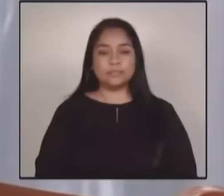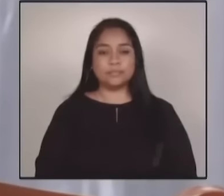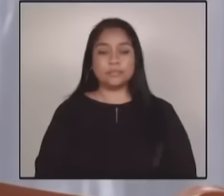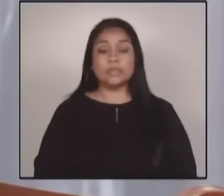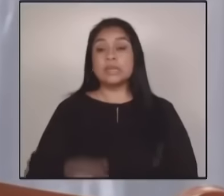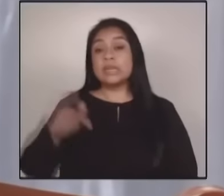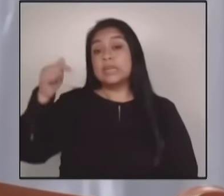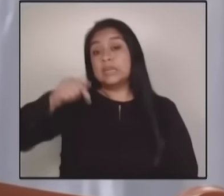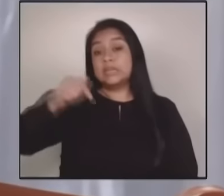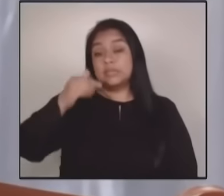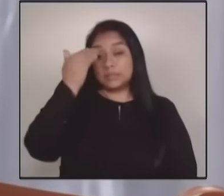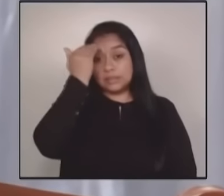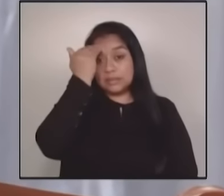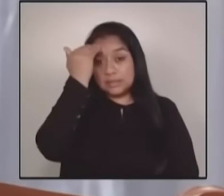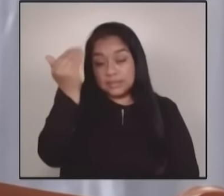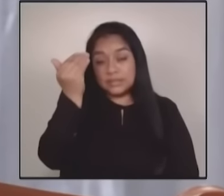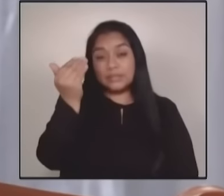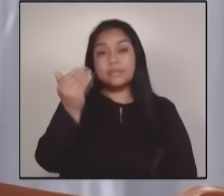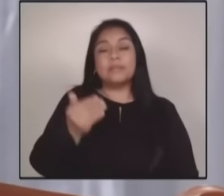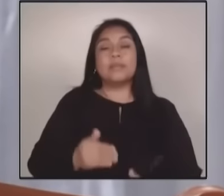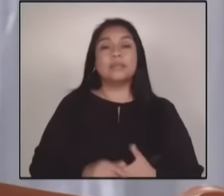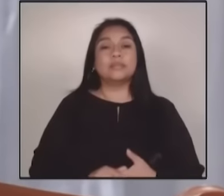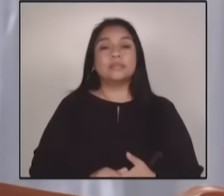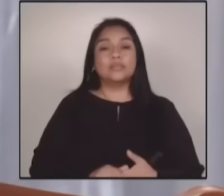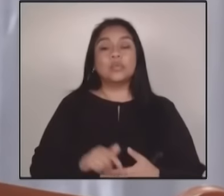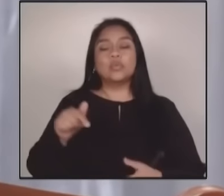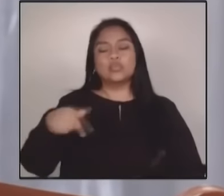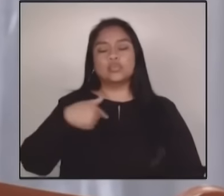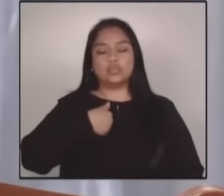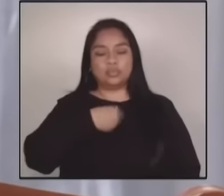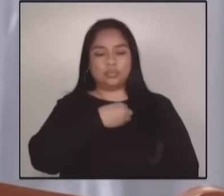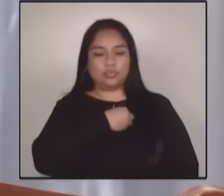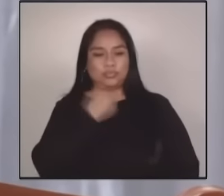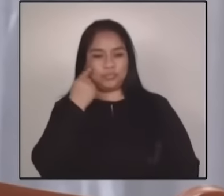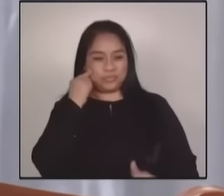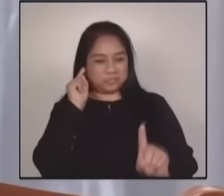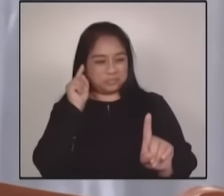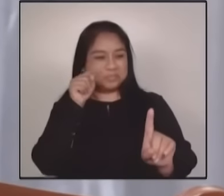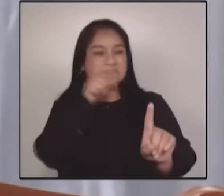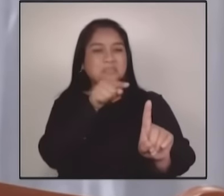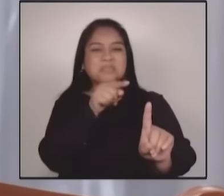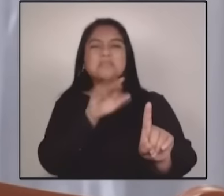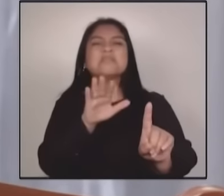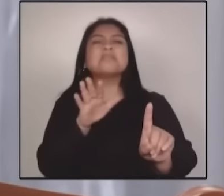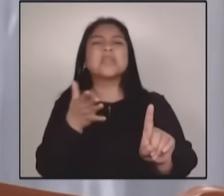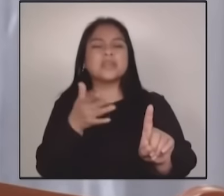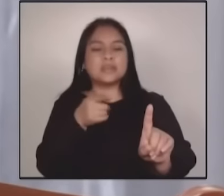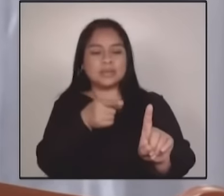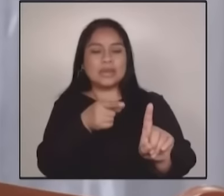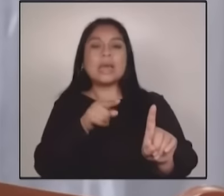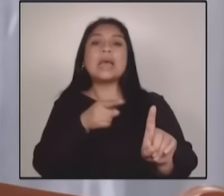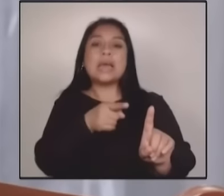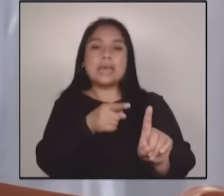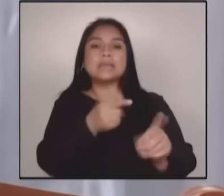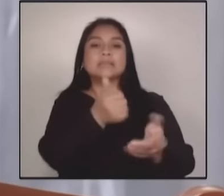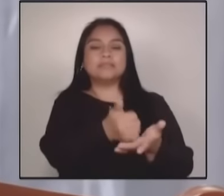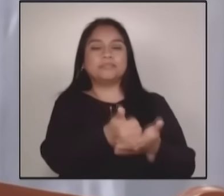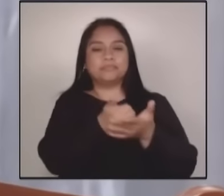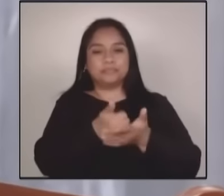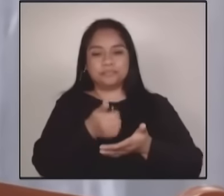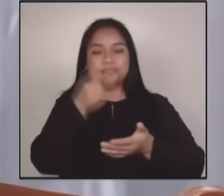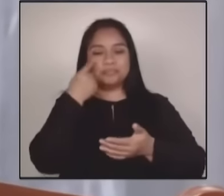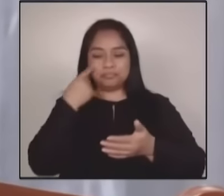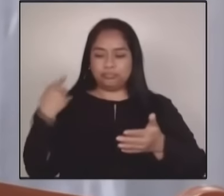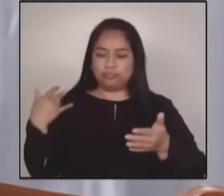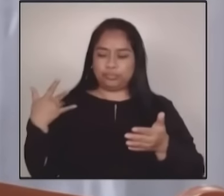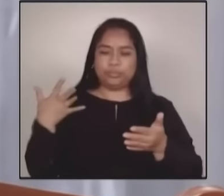Este agradecimiento lo quiero dirigir especialmente a aquellos que nos han conducido hasta este